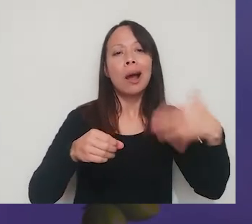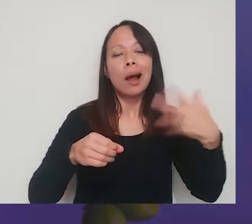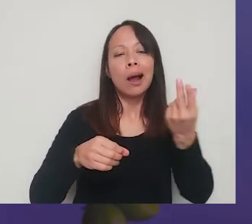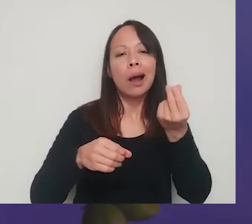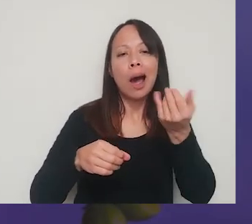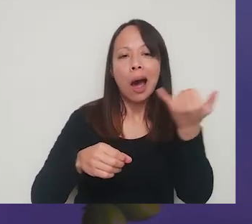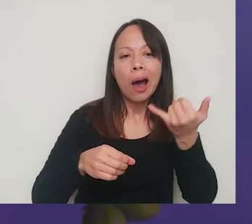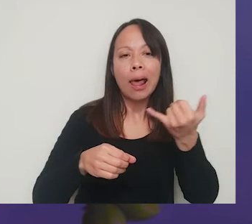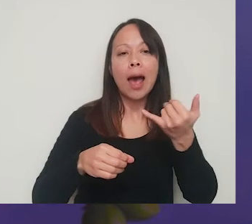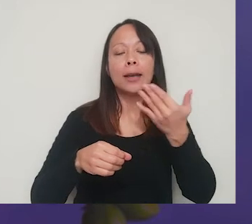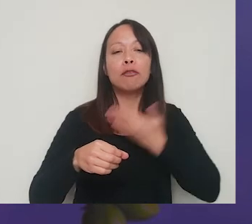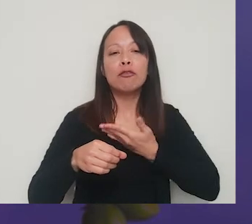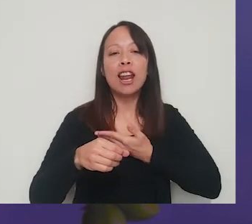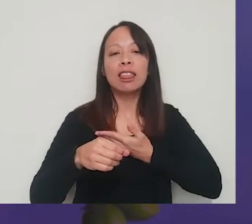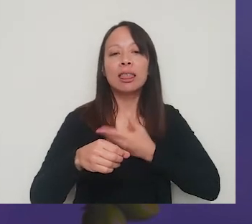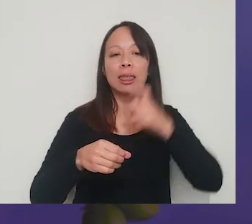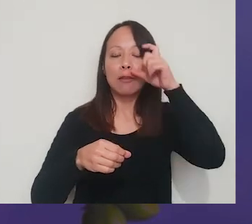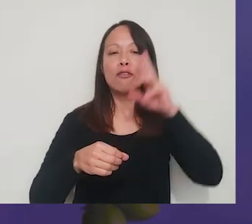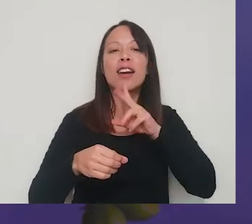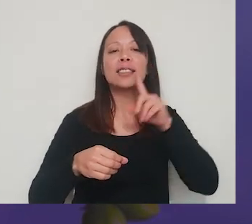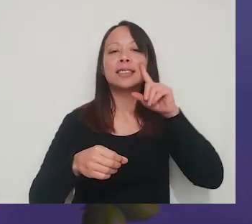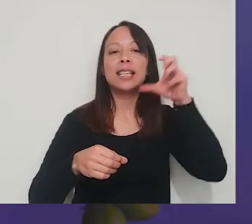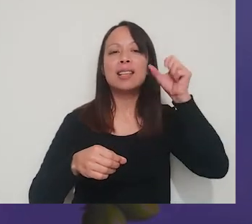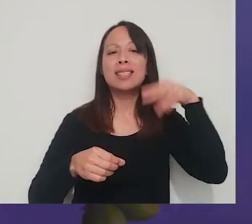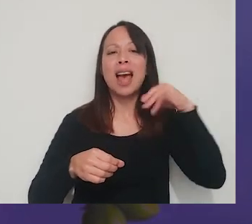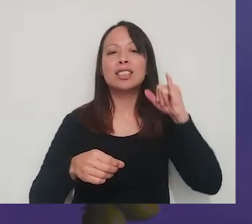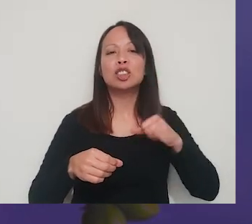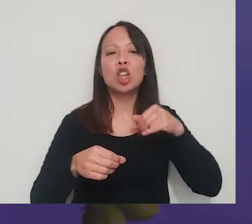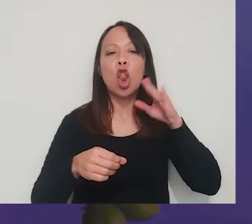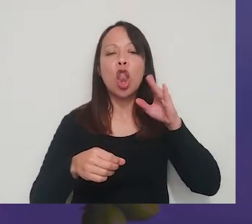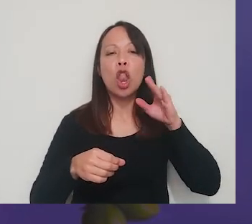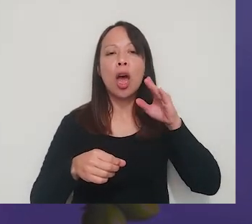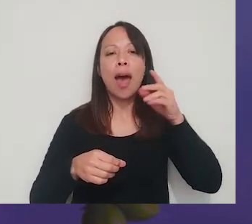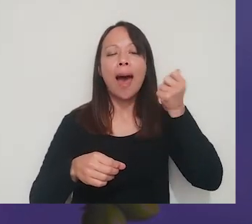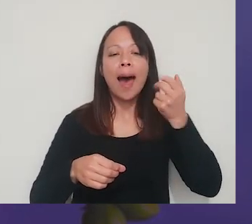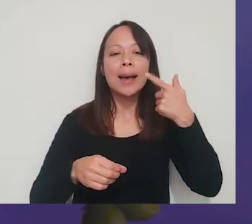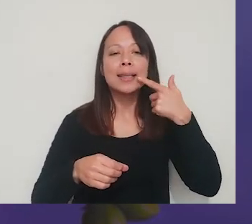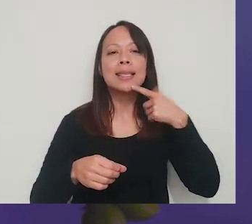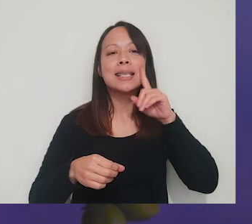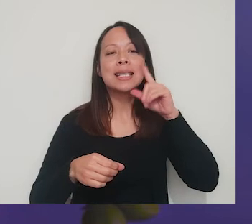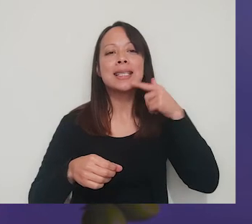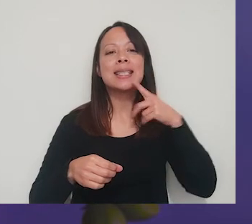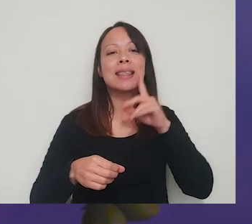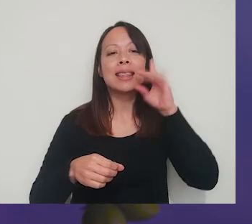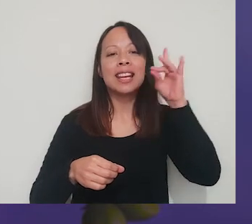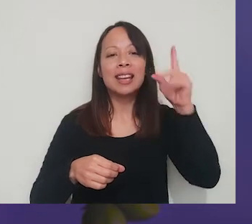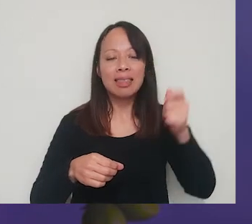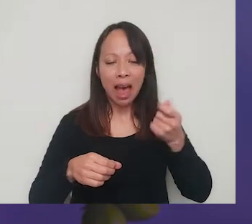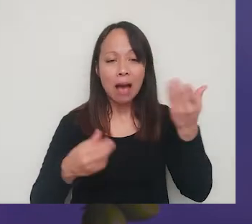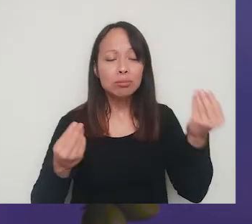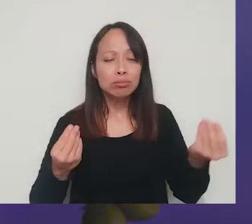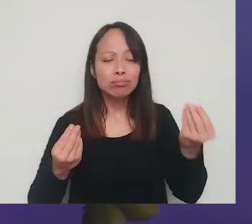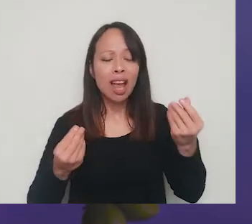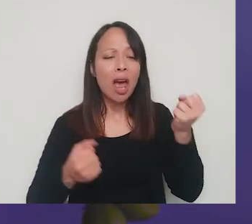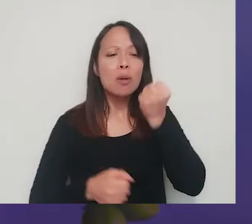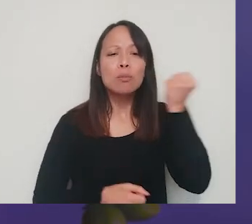técnica cara, muy cara. Bueno, este precedente es importante porque todos los precedentes que dicta la Corte Suprema de Justicia de